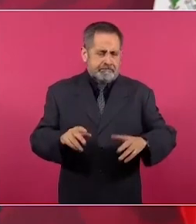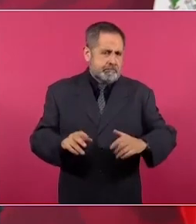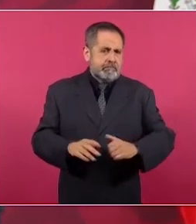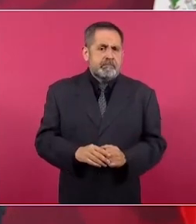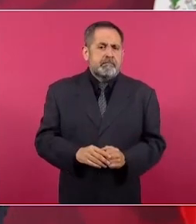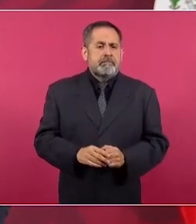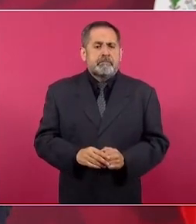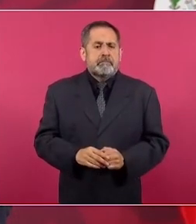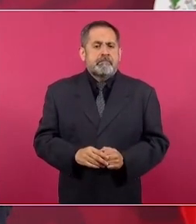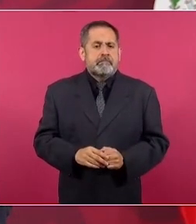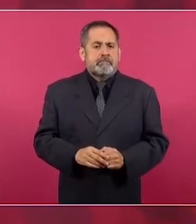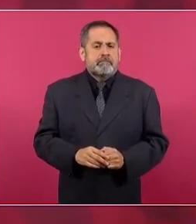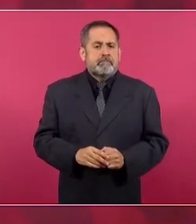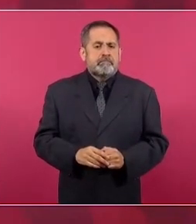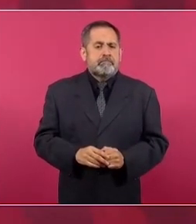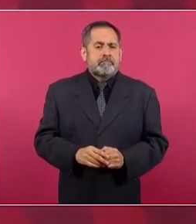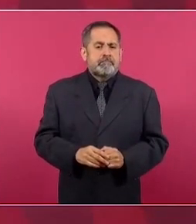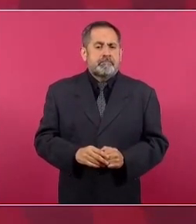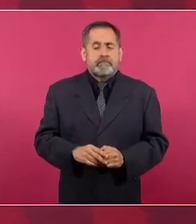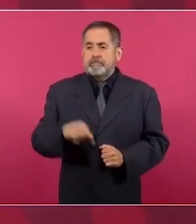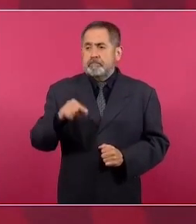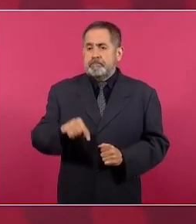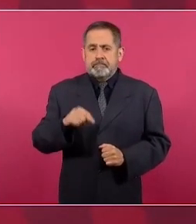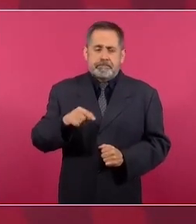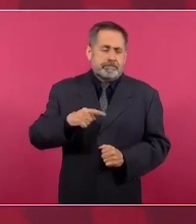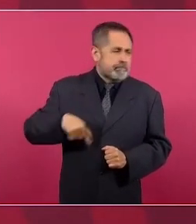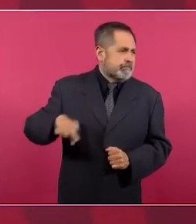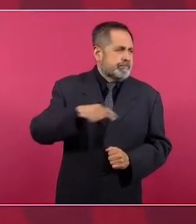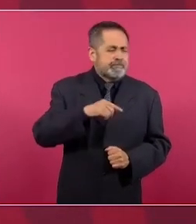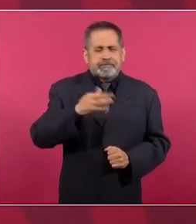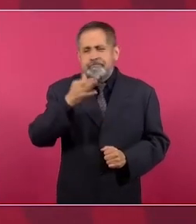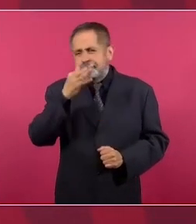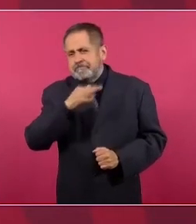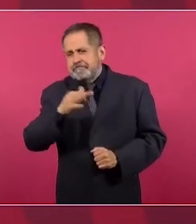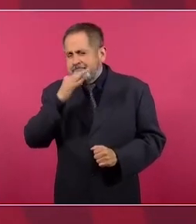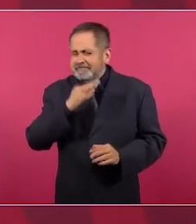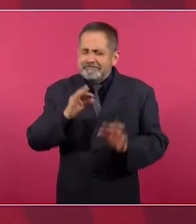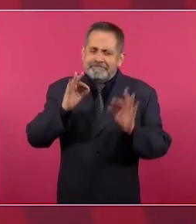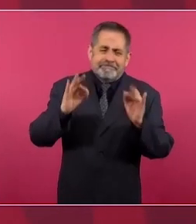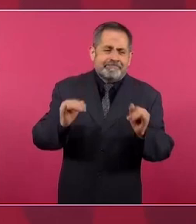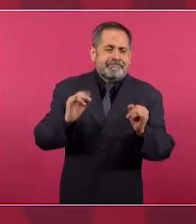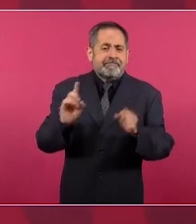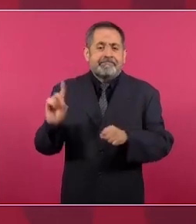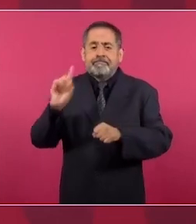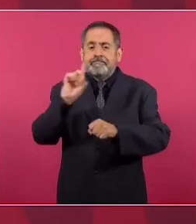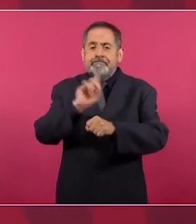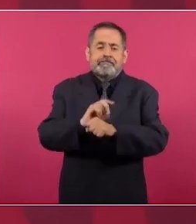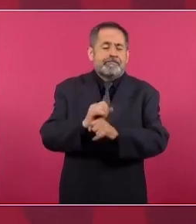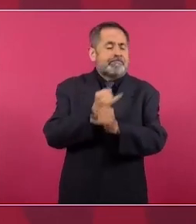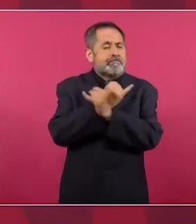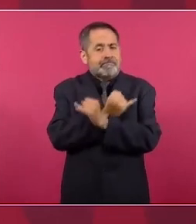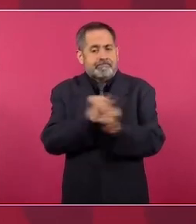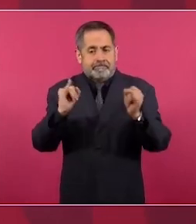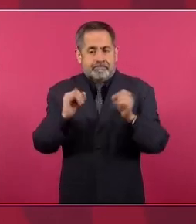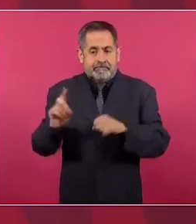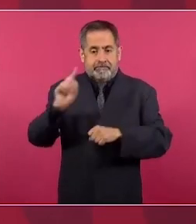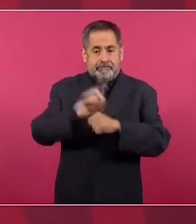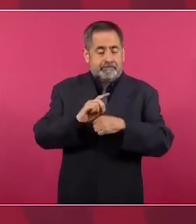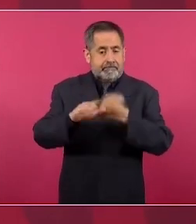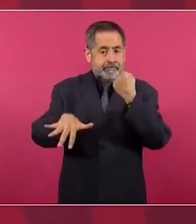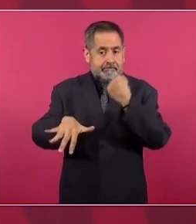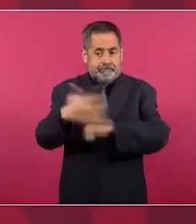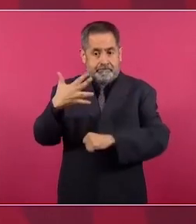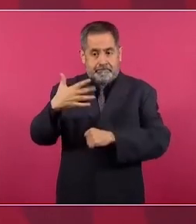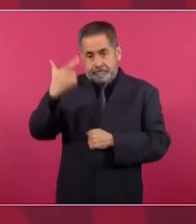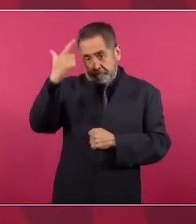Vamos a celebrar nuestra independencia el día 15 en la